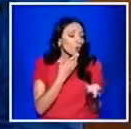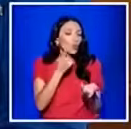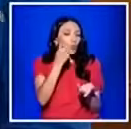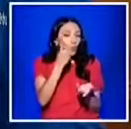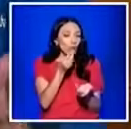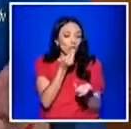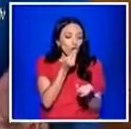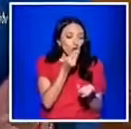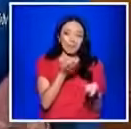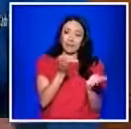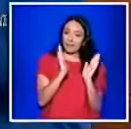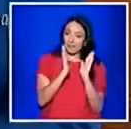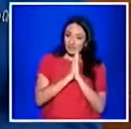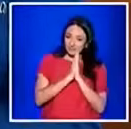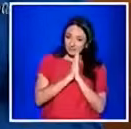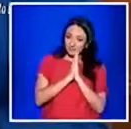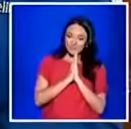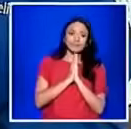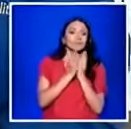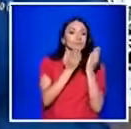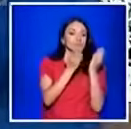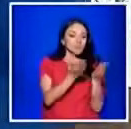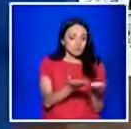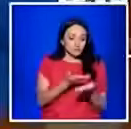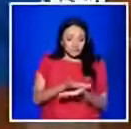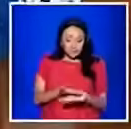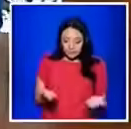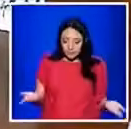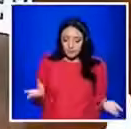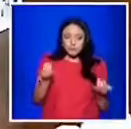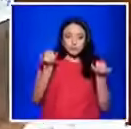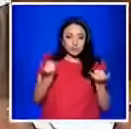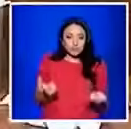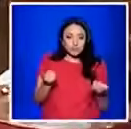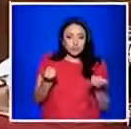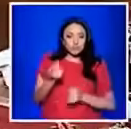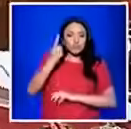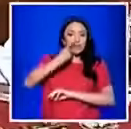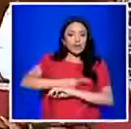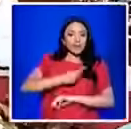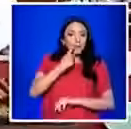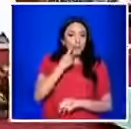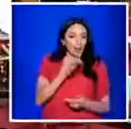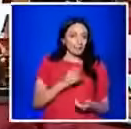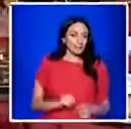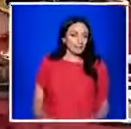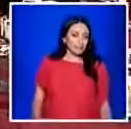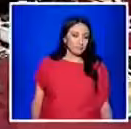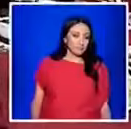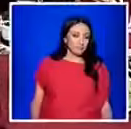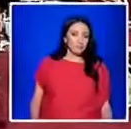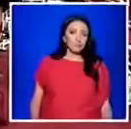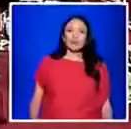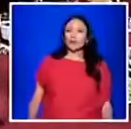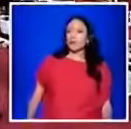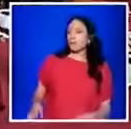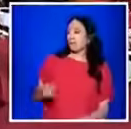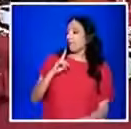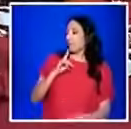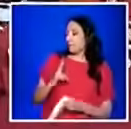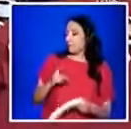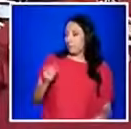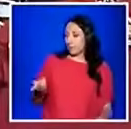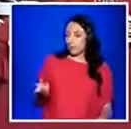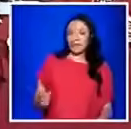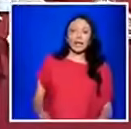deliciosa comida. Mi querido Joselito Cobo, ¿qué nomás se ofrece para este Día del Padre? Bueno, Andreita, realmente son unas palabras que lo